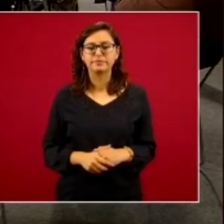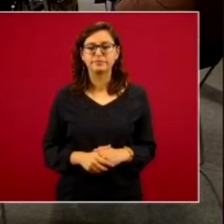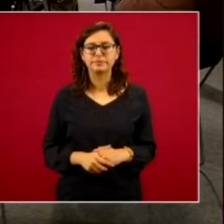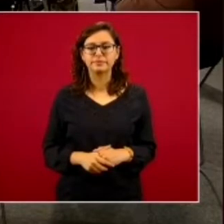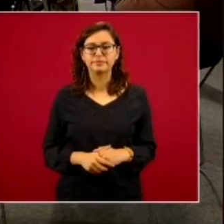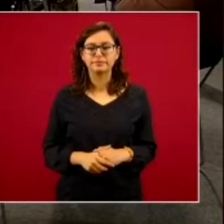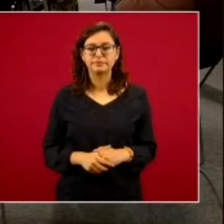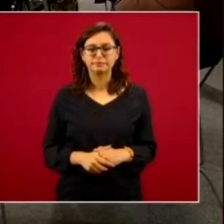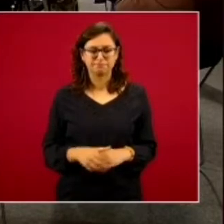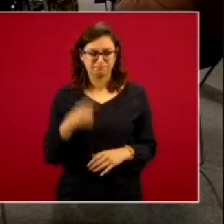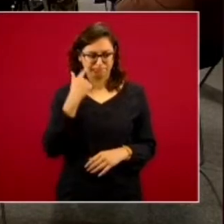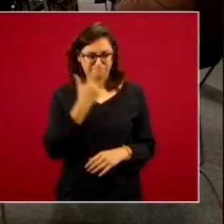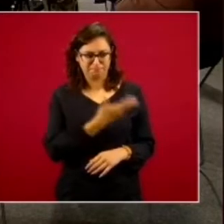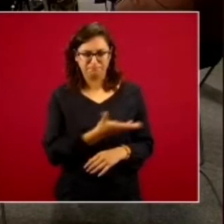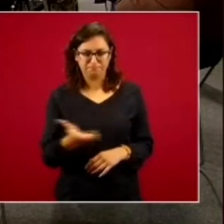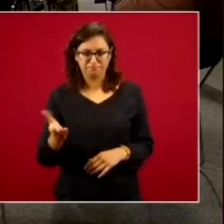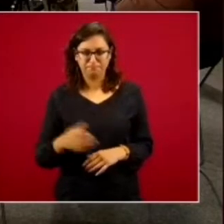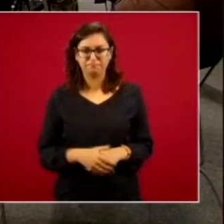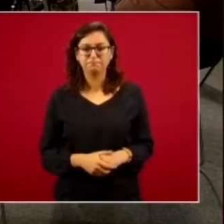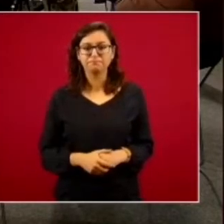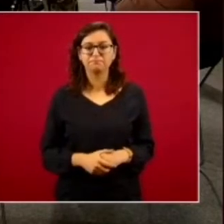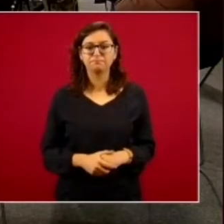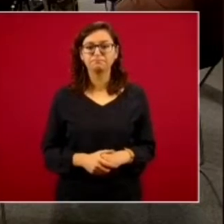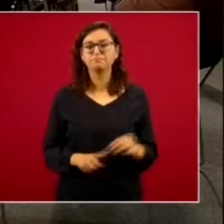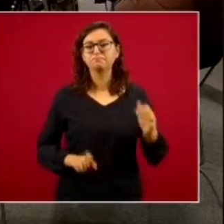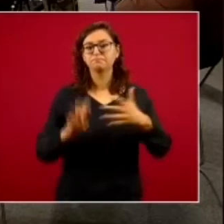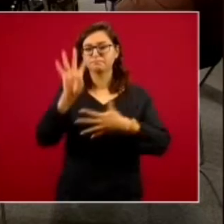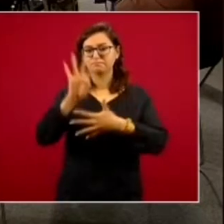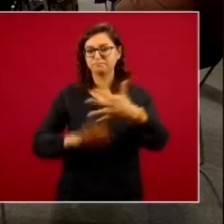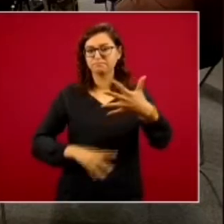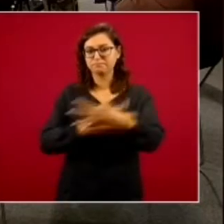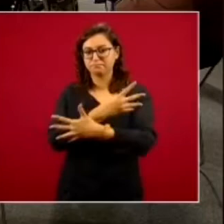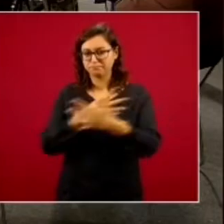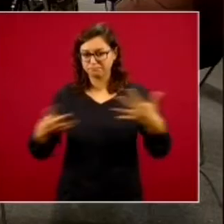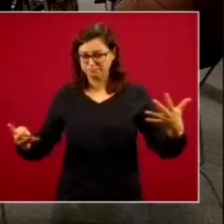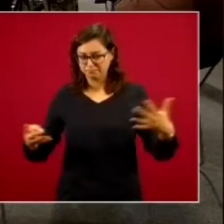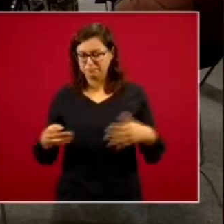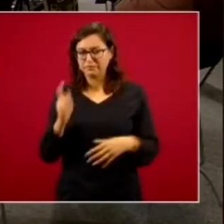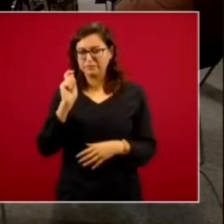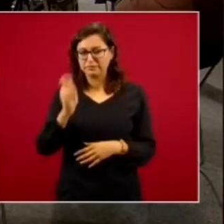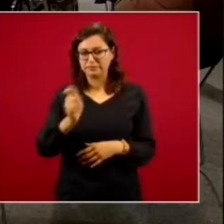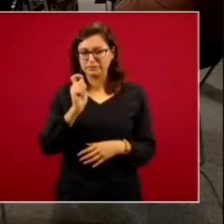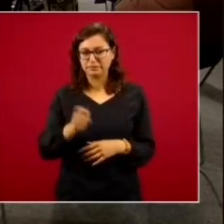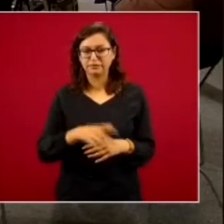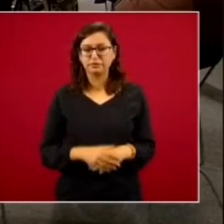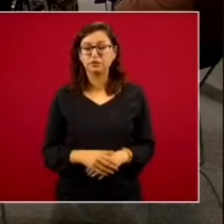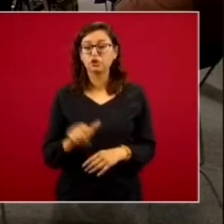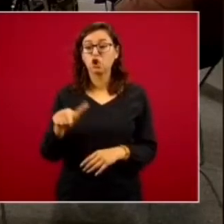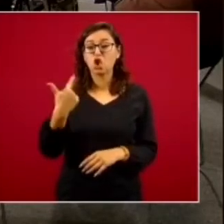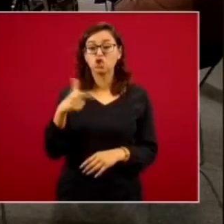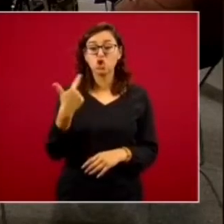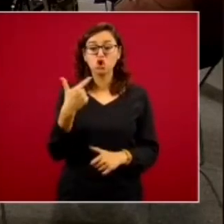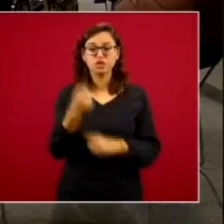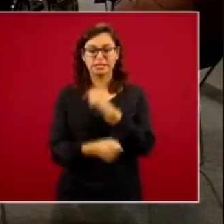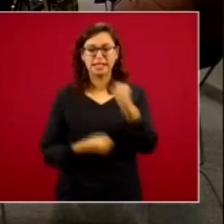A ver. Voy a explicar el cuadro. Son, ¿sí?, son las el rastreo de 12 años